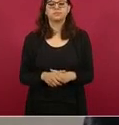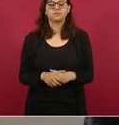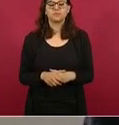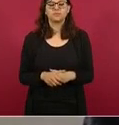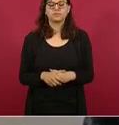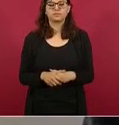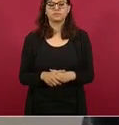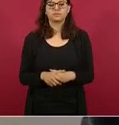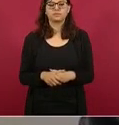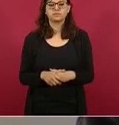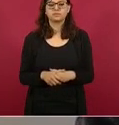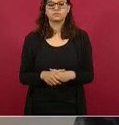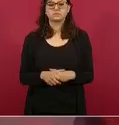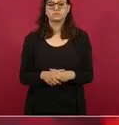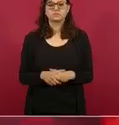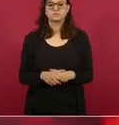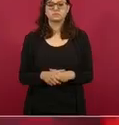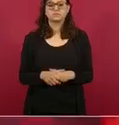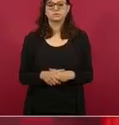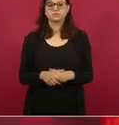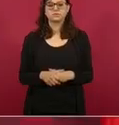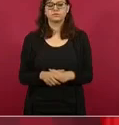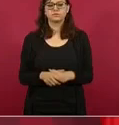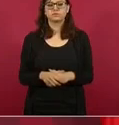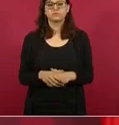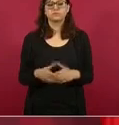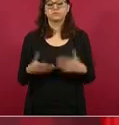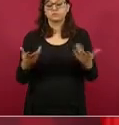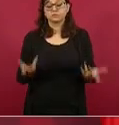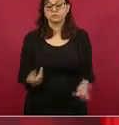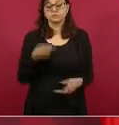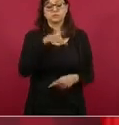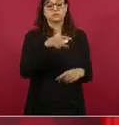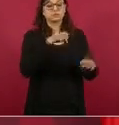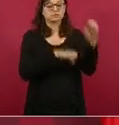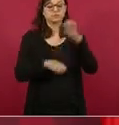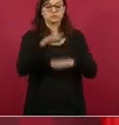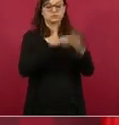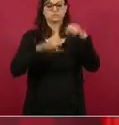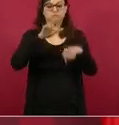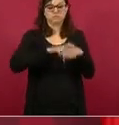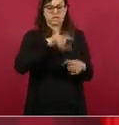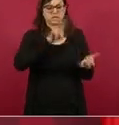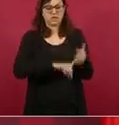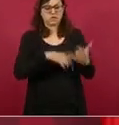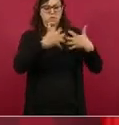como miembros de una sociedad de autoabasto,